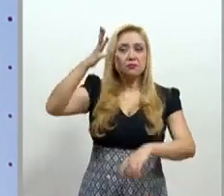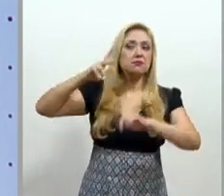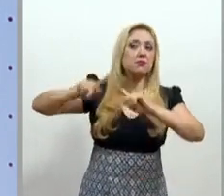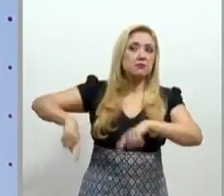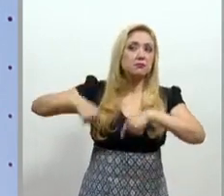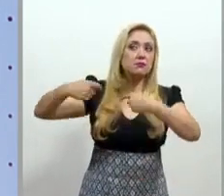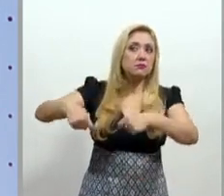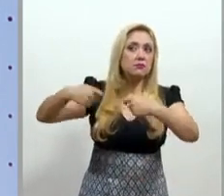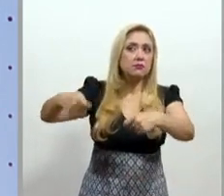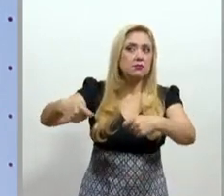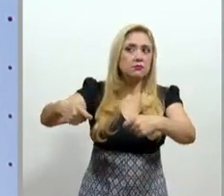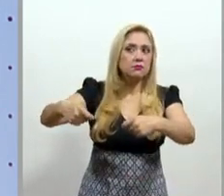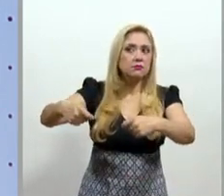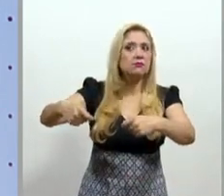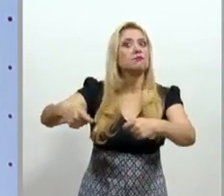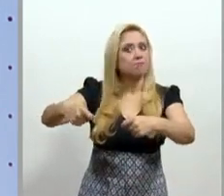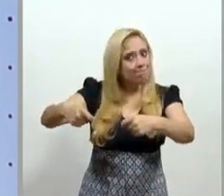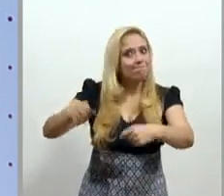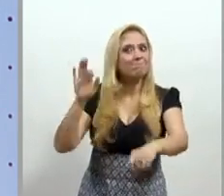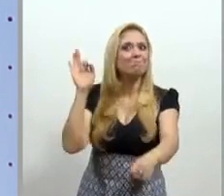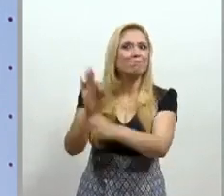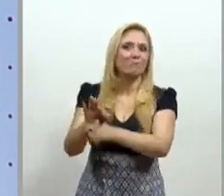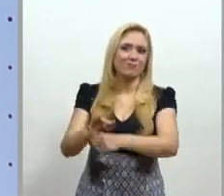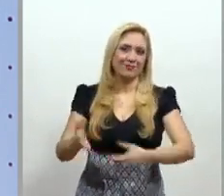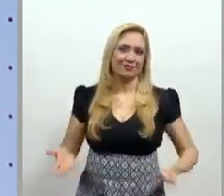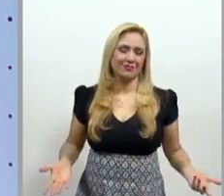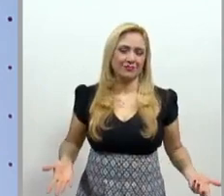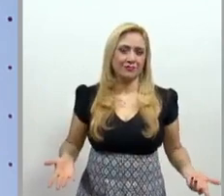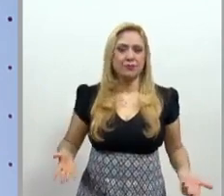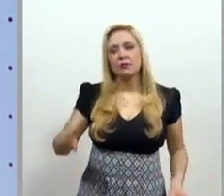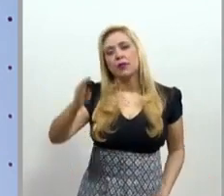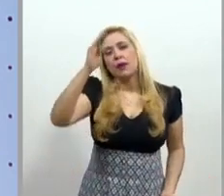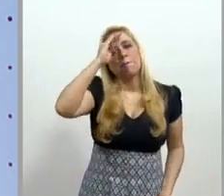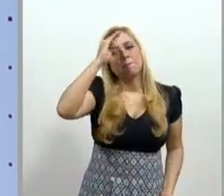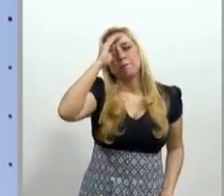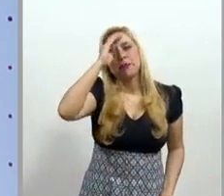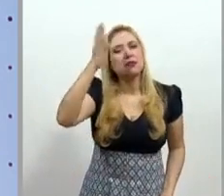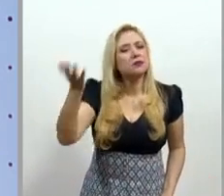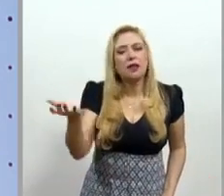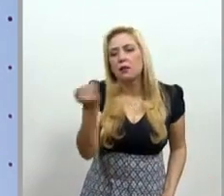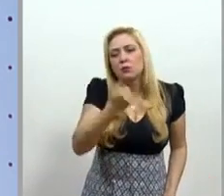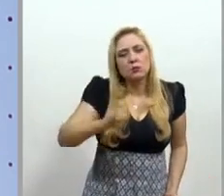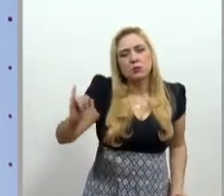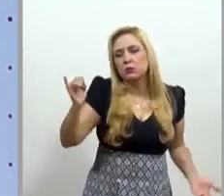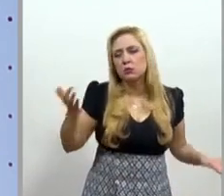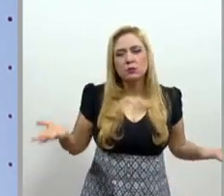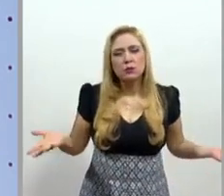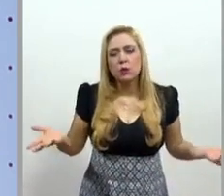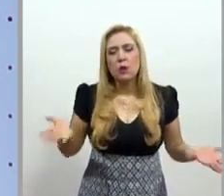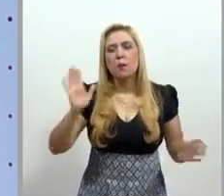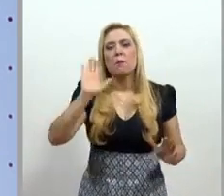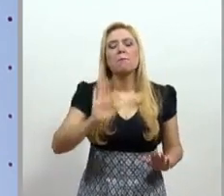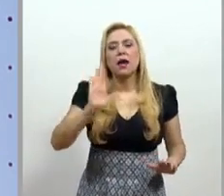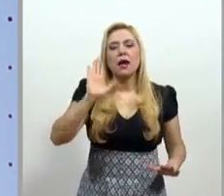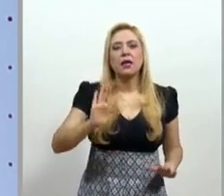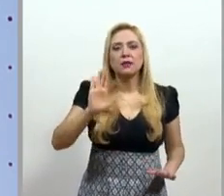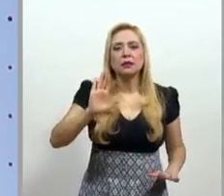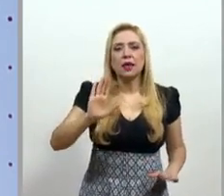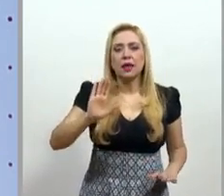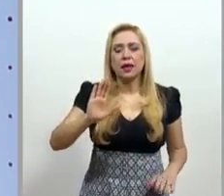futuras están protegidas. Es decir, es un falso dilema pensar que esto es un juego de suma